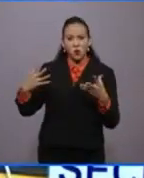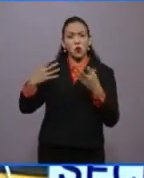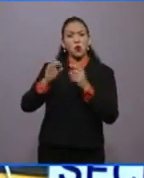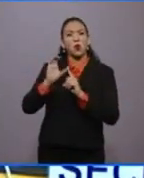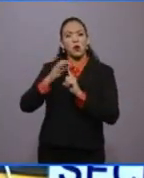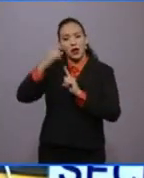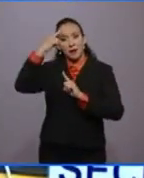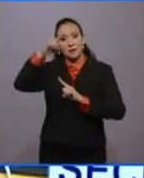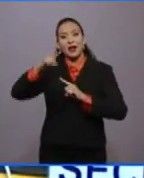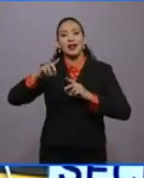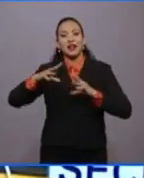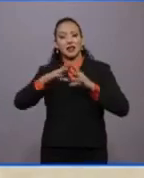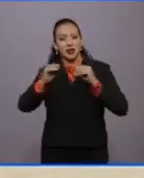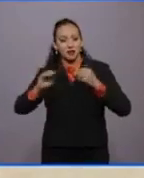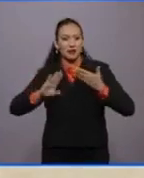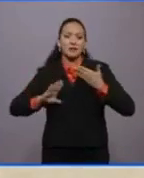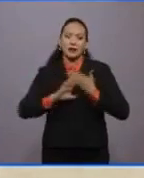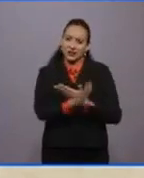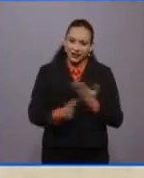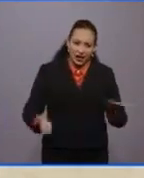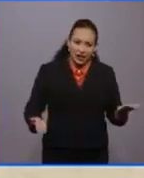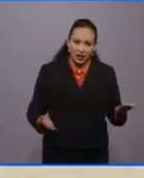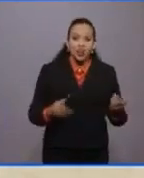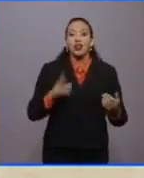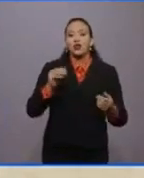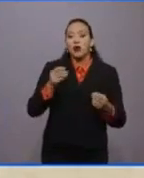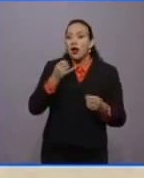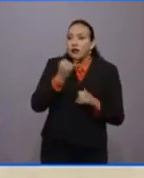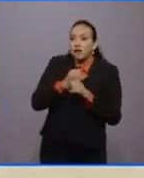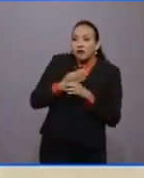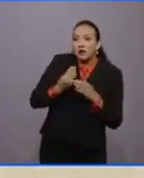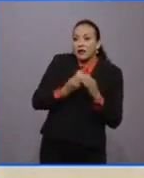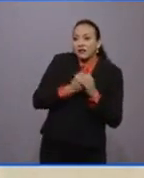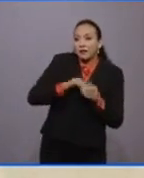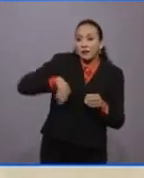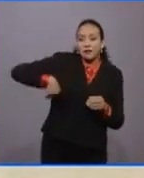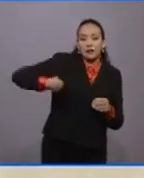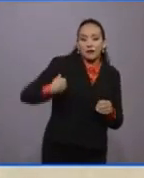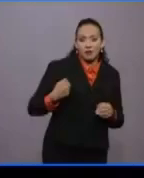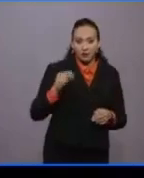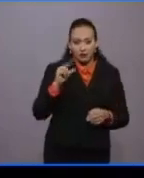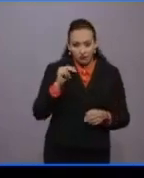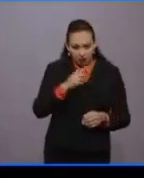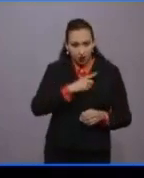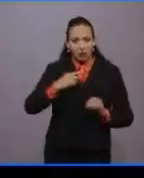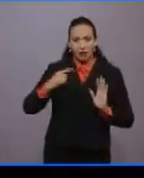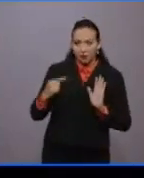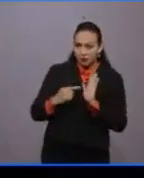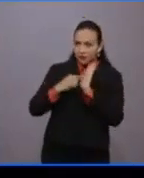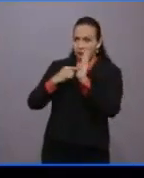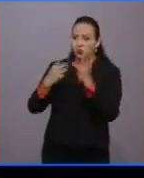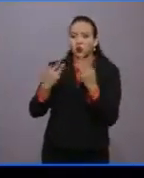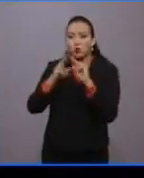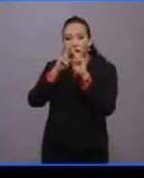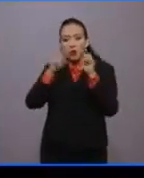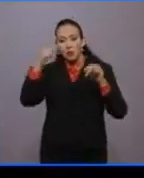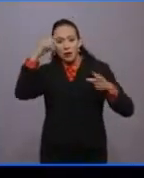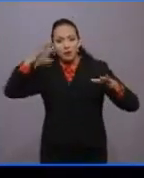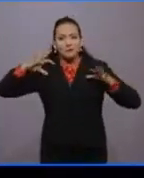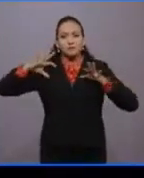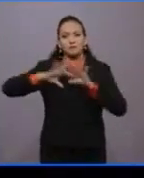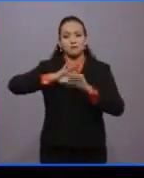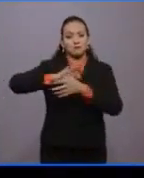la Desaparición Forzada de la ONU en lugar de ocultar una dolorosa realidad. Al final, indicó